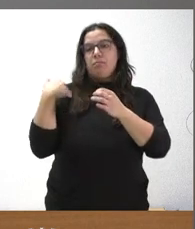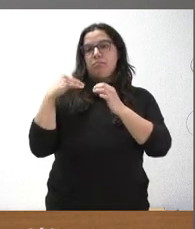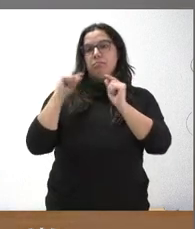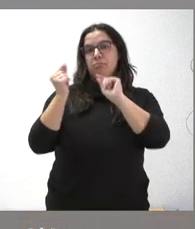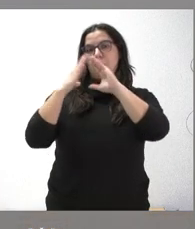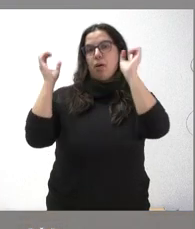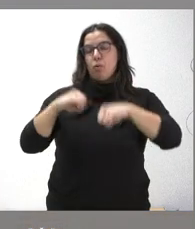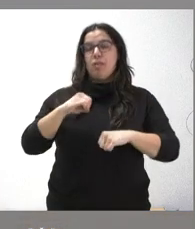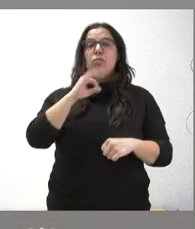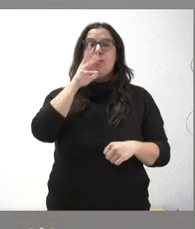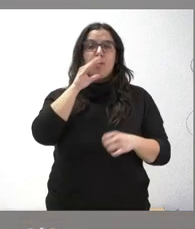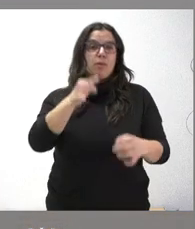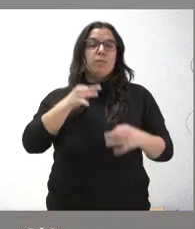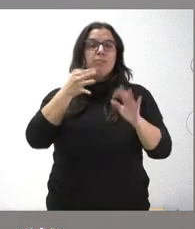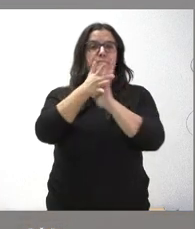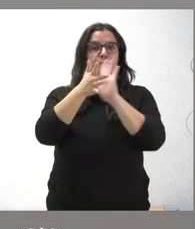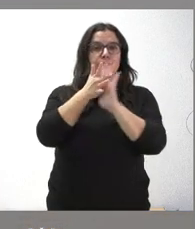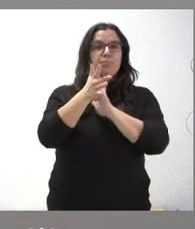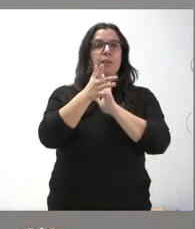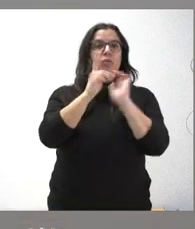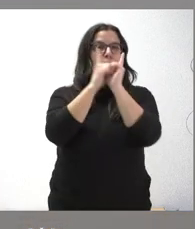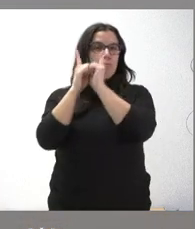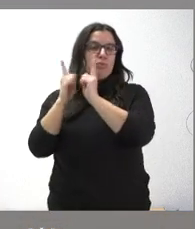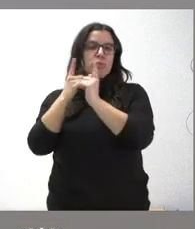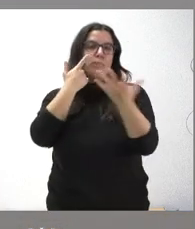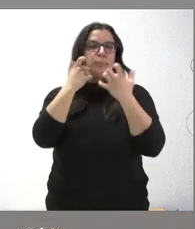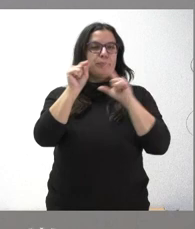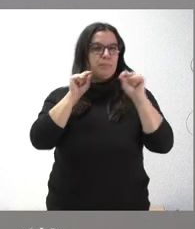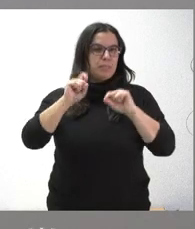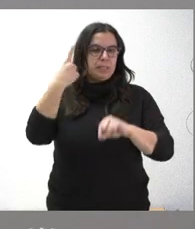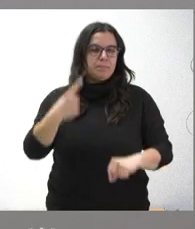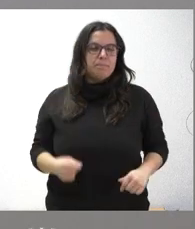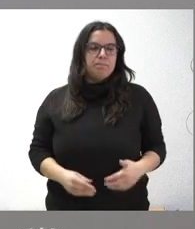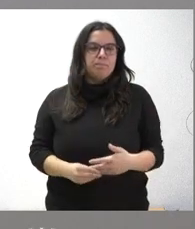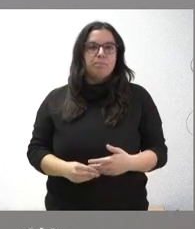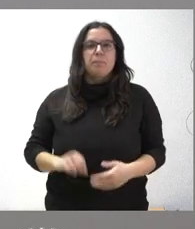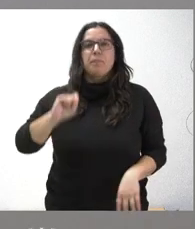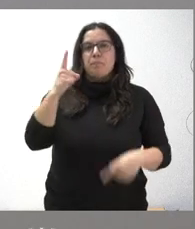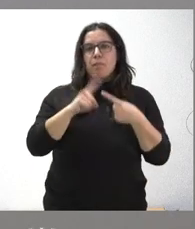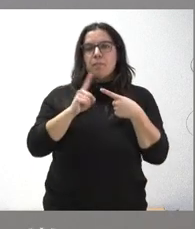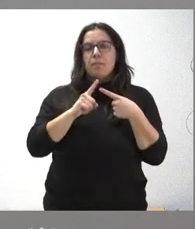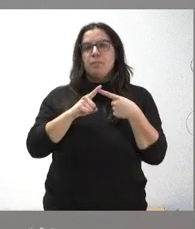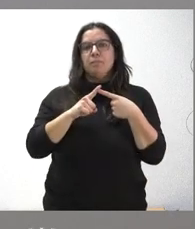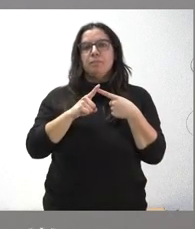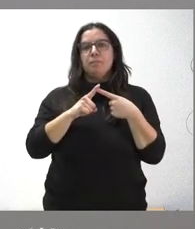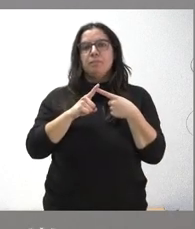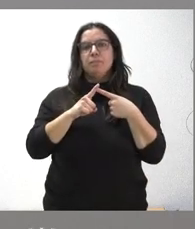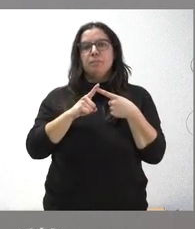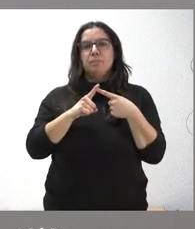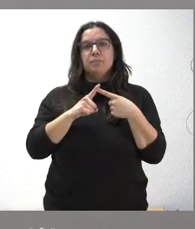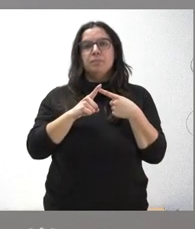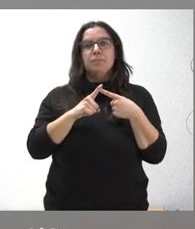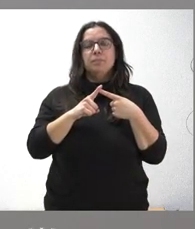paso a relat társas si quiera brevemente al menos las más relevantes en primer lugar señalar que se